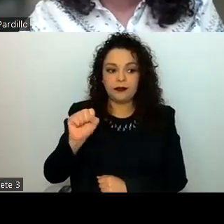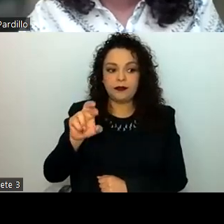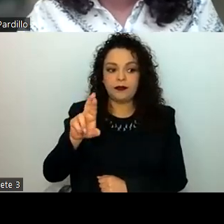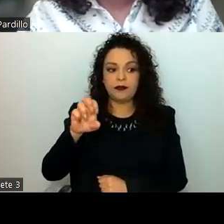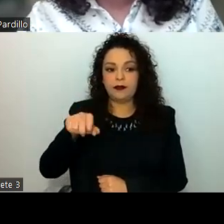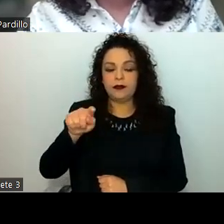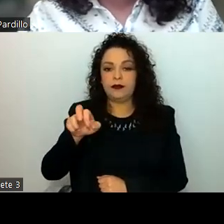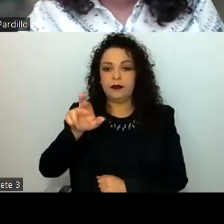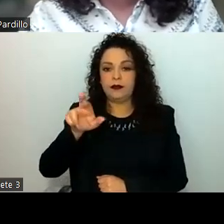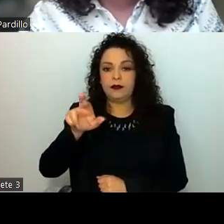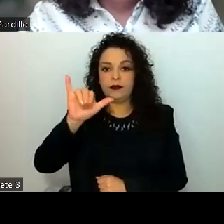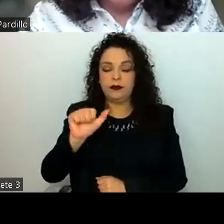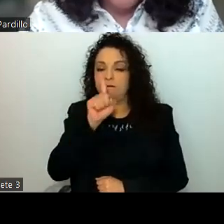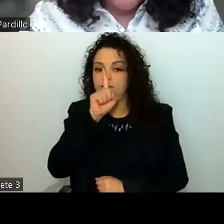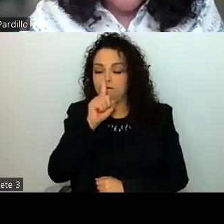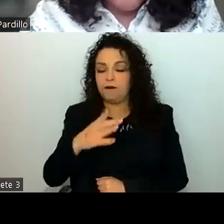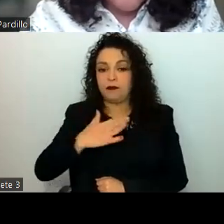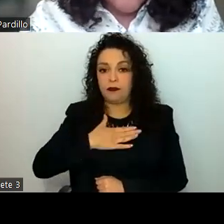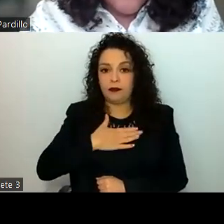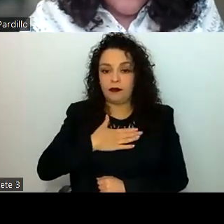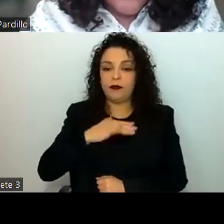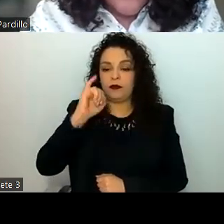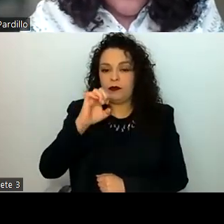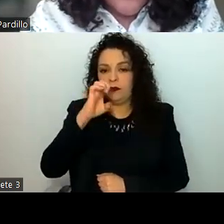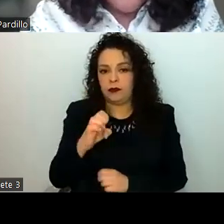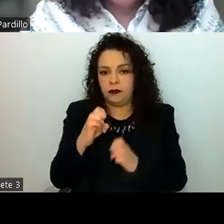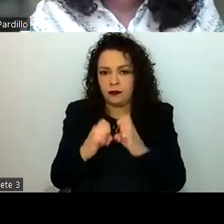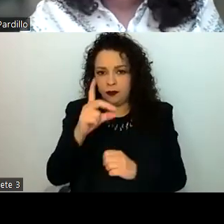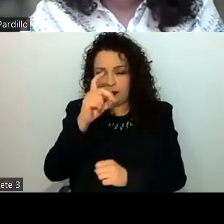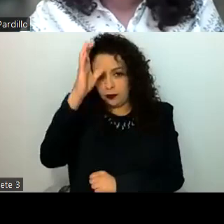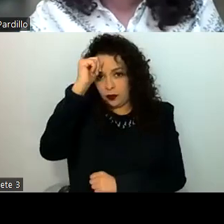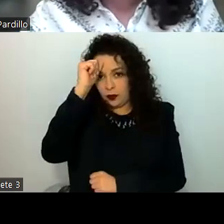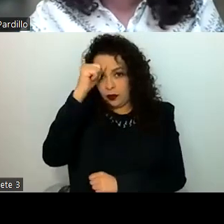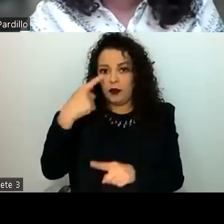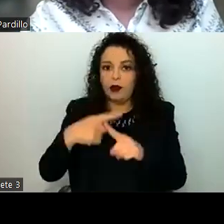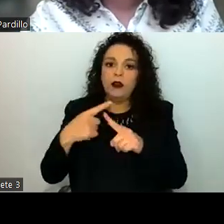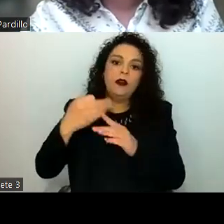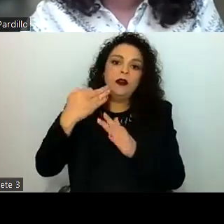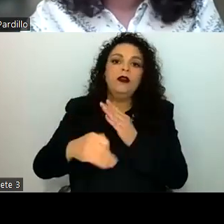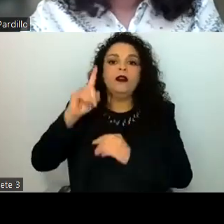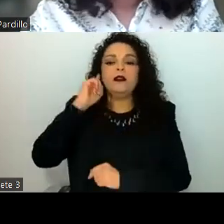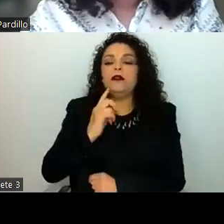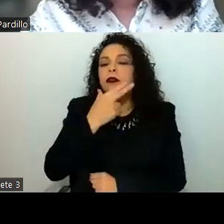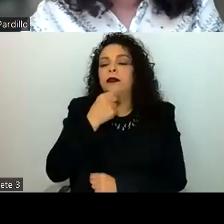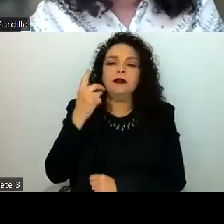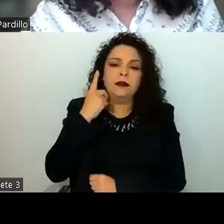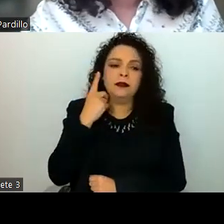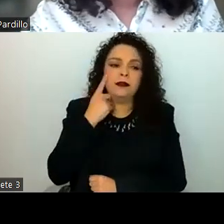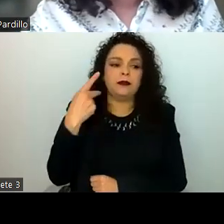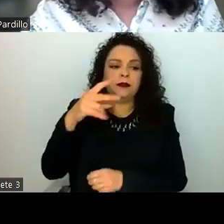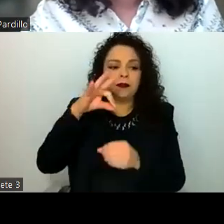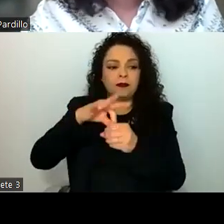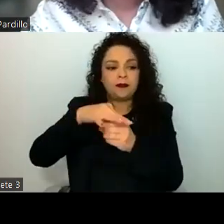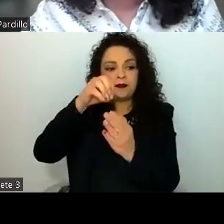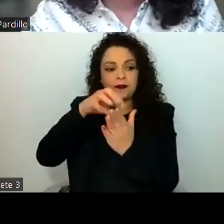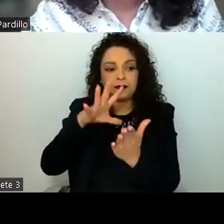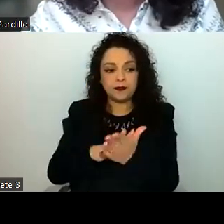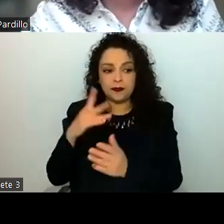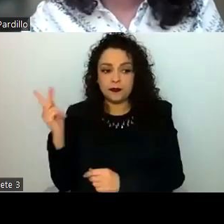La de la voz, diputada Frida Guillén Ortiz, a favor. ¿Falta algún diputado o diputado de emitir el sentido de su voto?